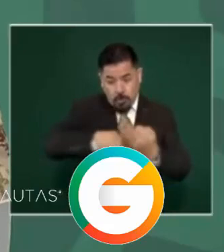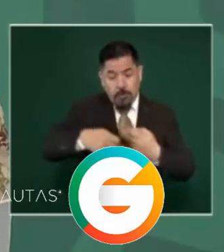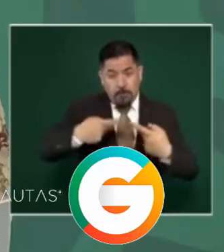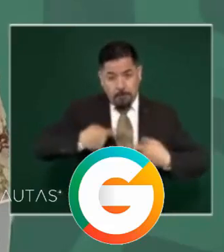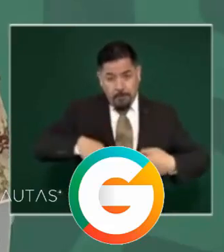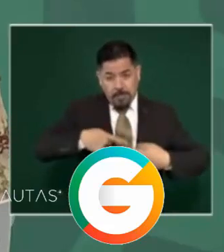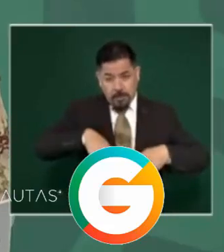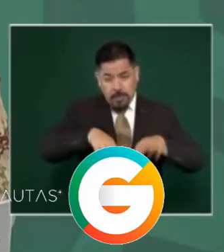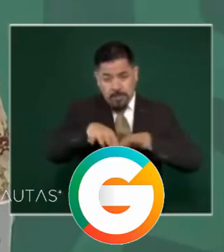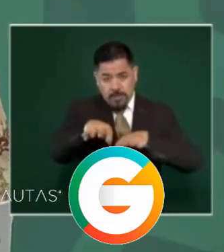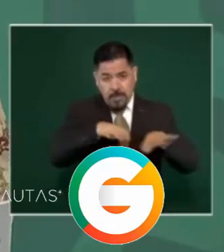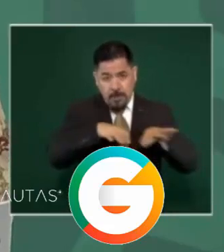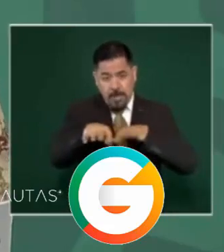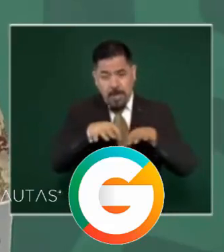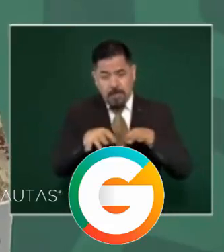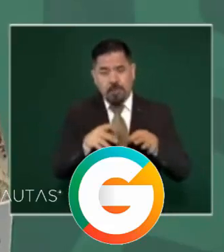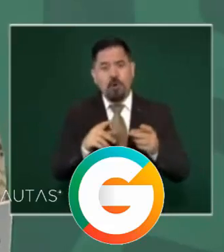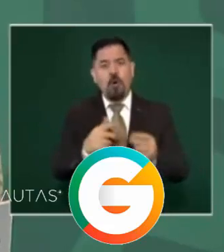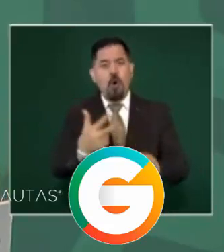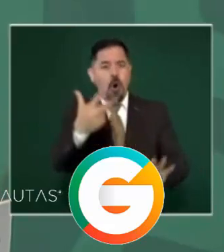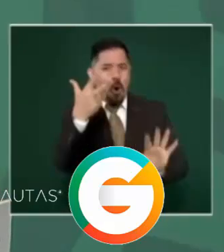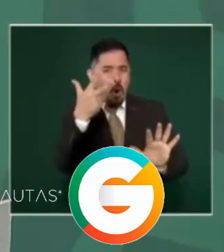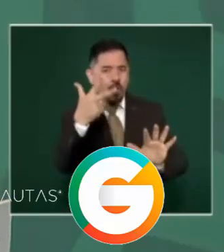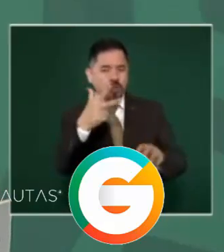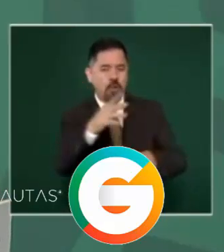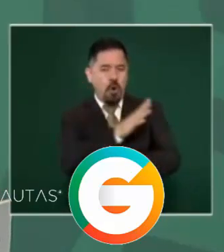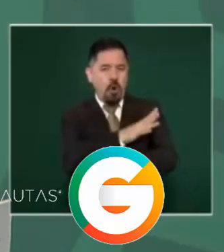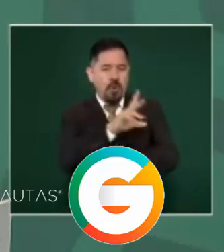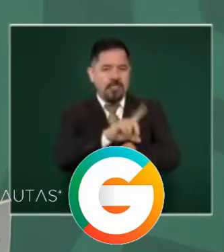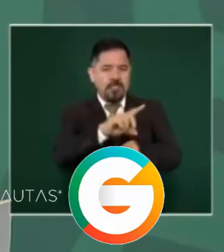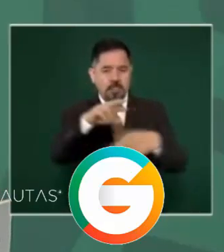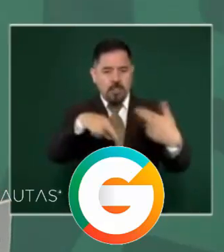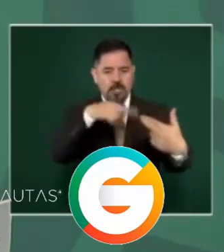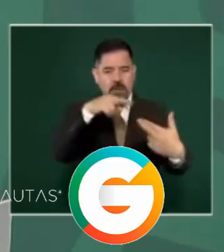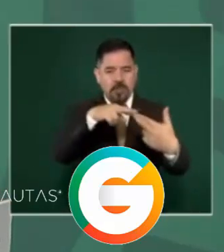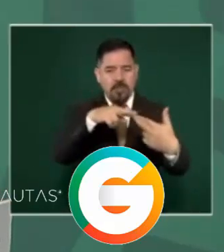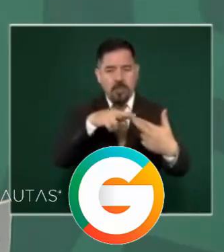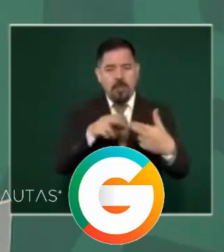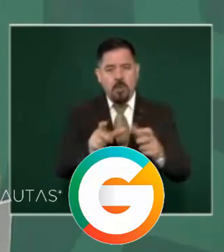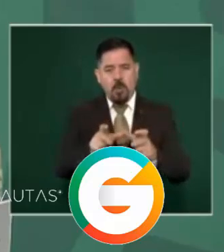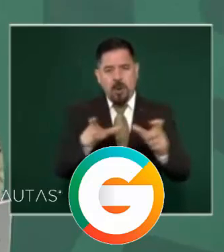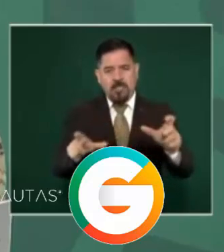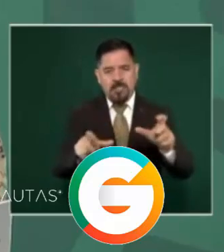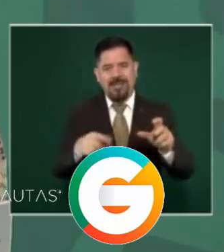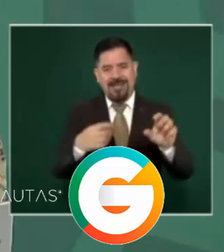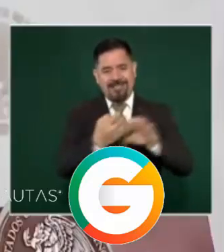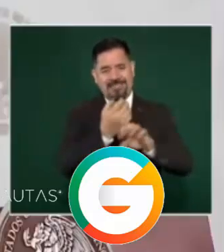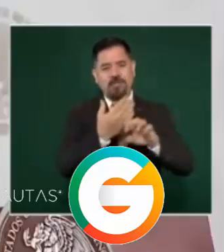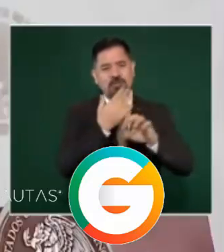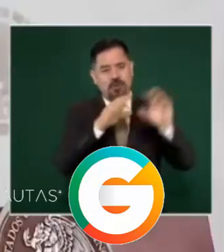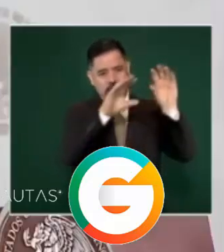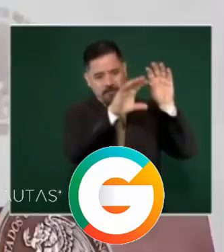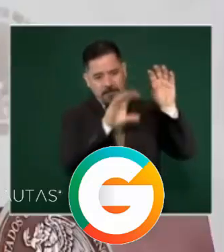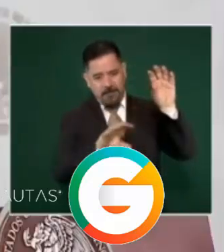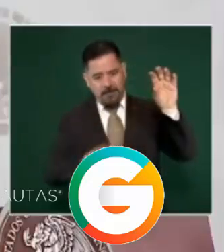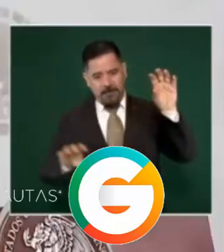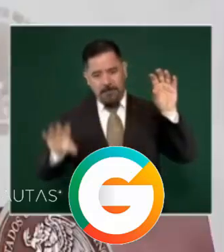trabajando en las 8 coordinaciones regionales de la Guardia en la que se divide el Estado,